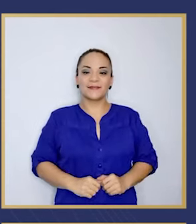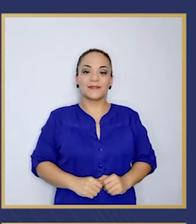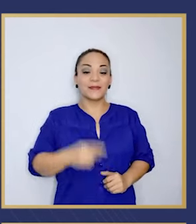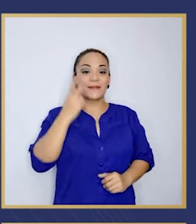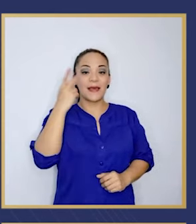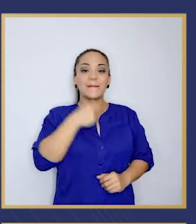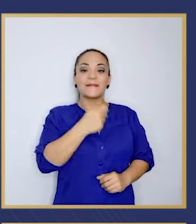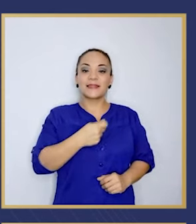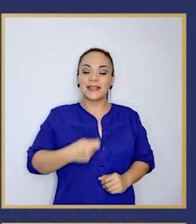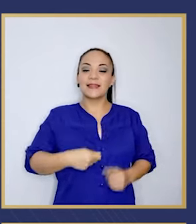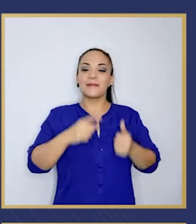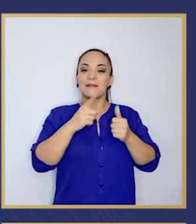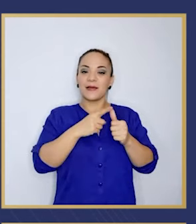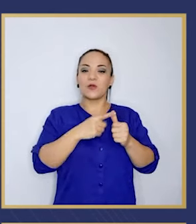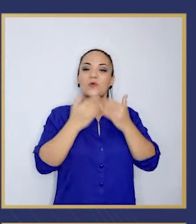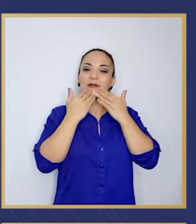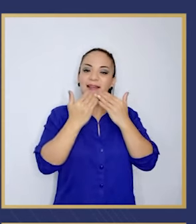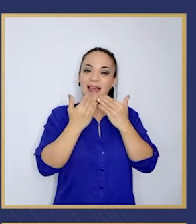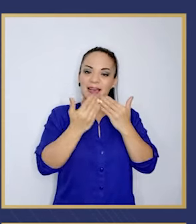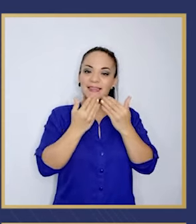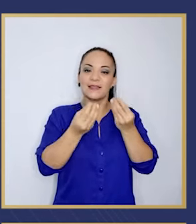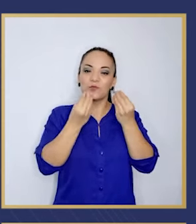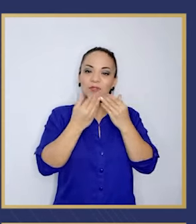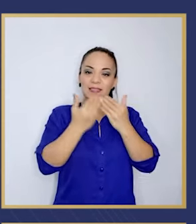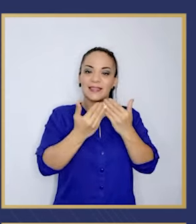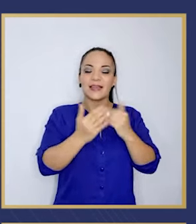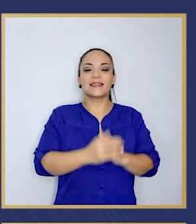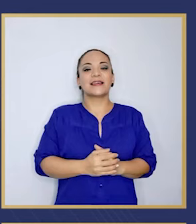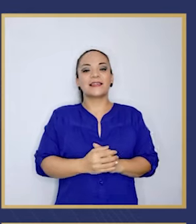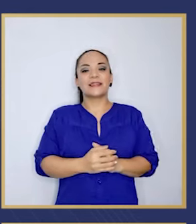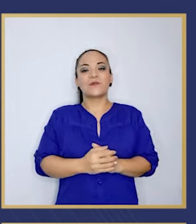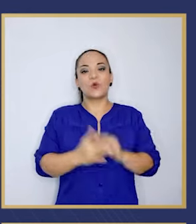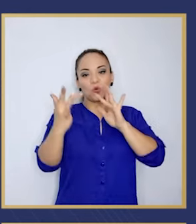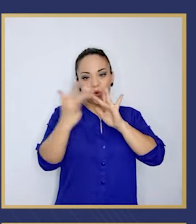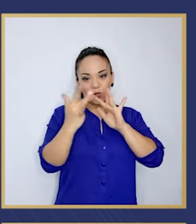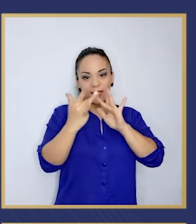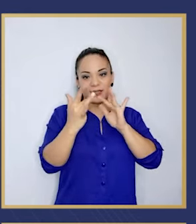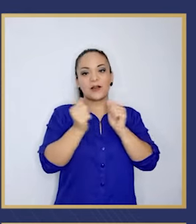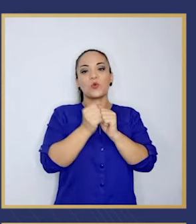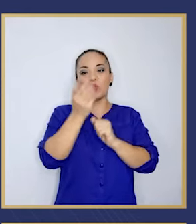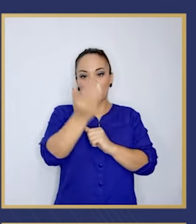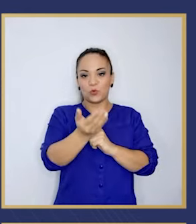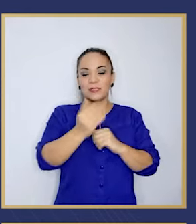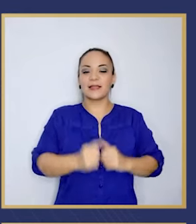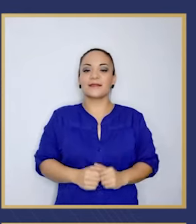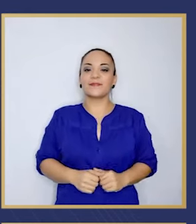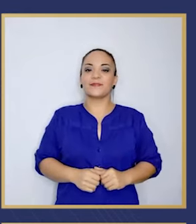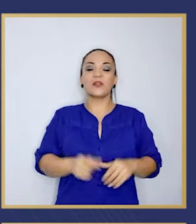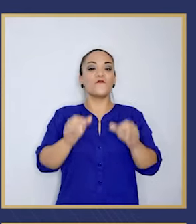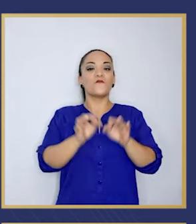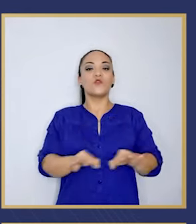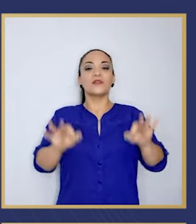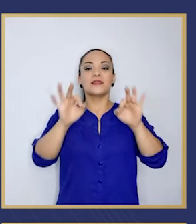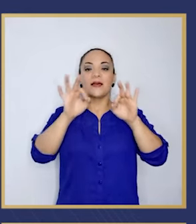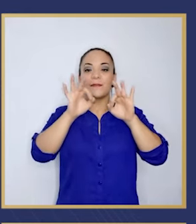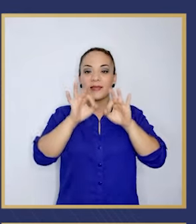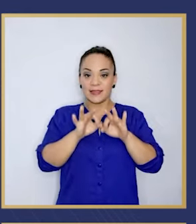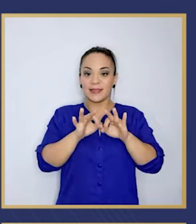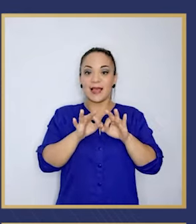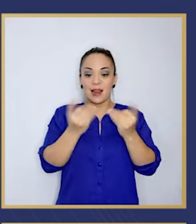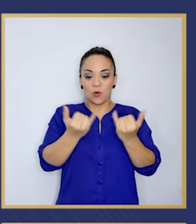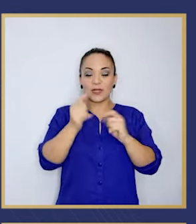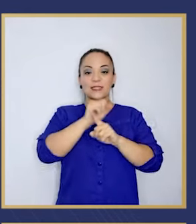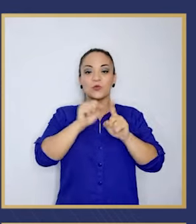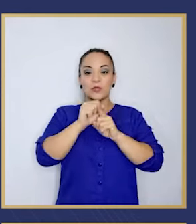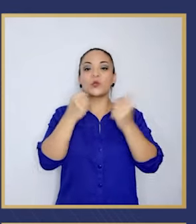ayudar? Bueno, presidente, en primer lugar, muchísimas gracias por este contacto con usted. Esto es fundamental,